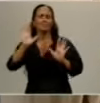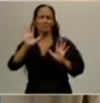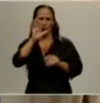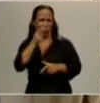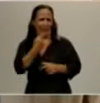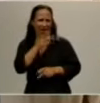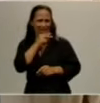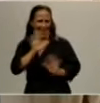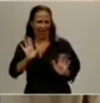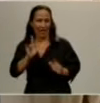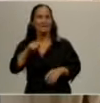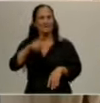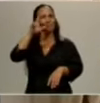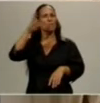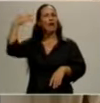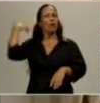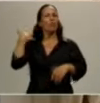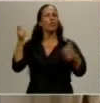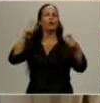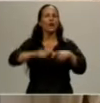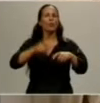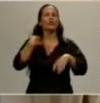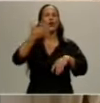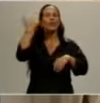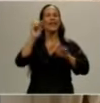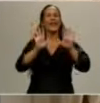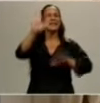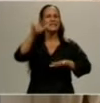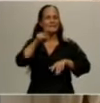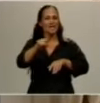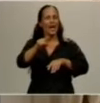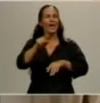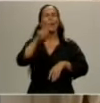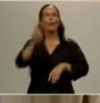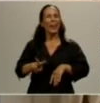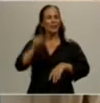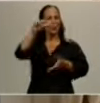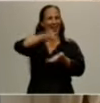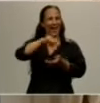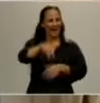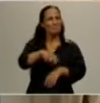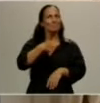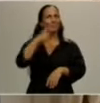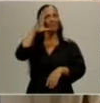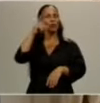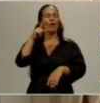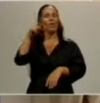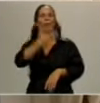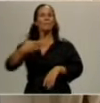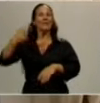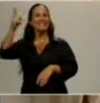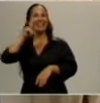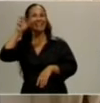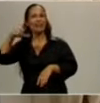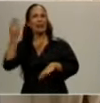De hecho, recuerdo una reunión del Grupo de los 15 en Caracas, Venezuela, cuando el entonces presidente de Irán